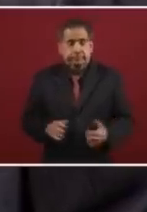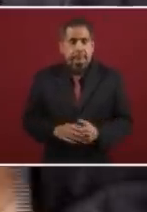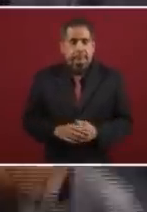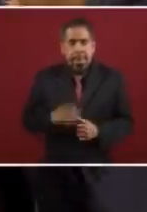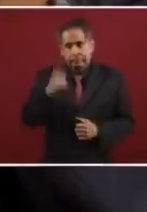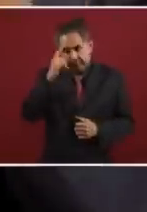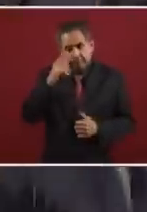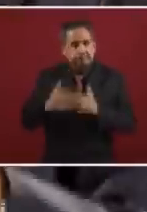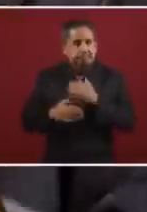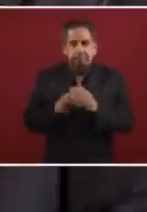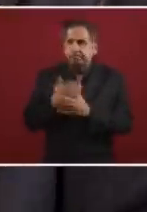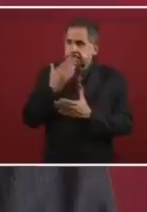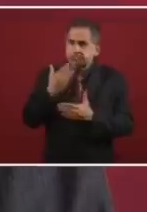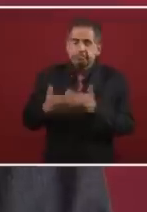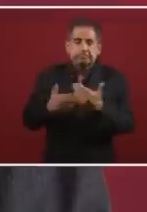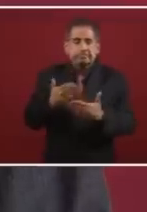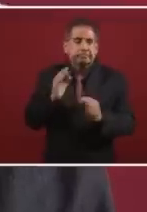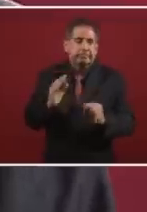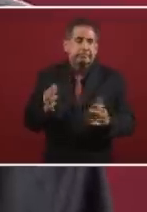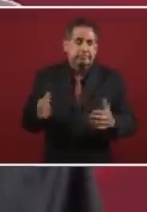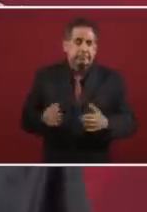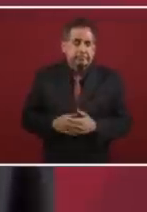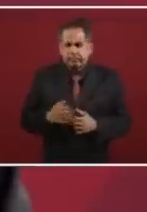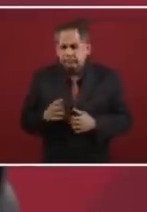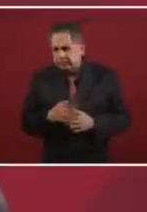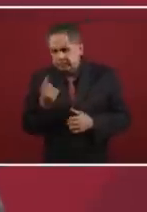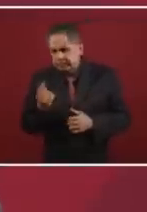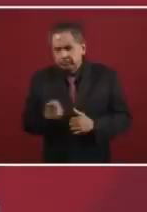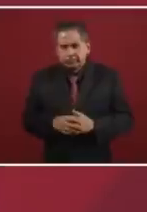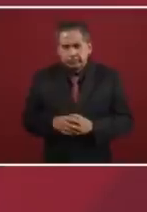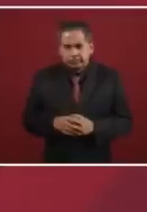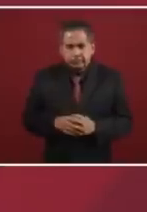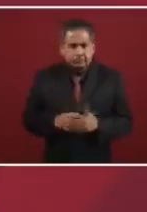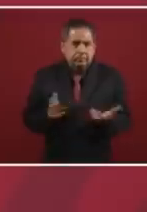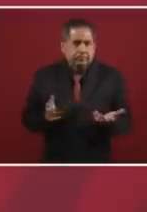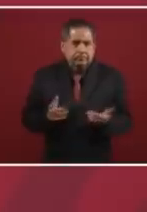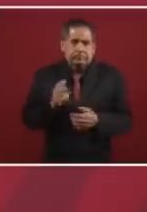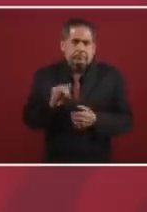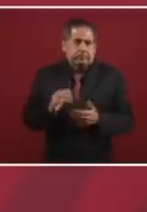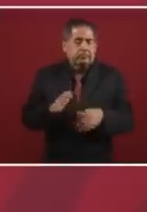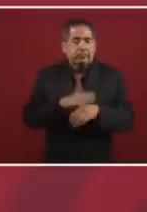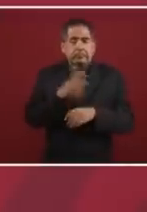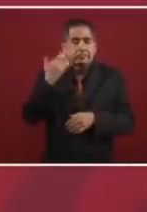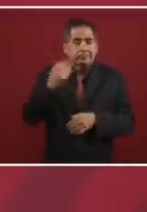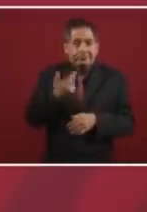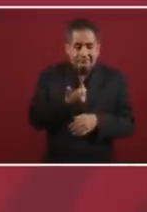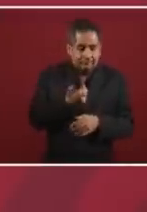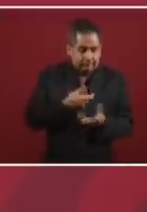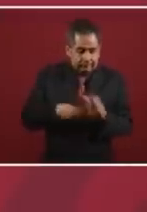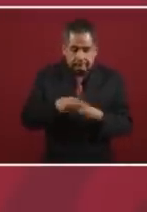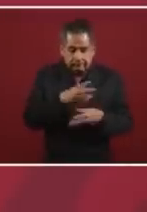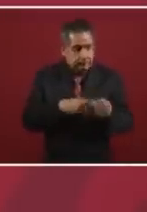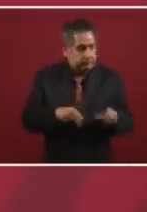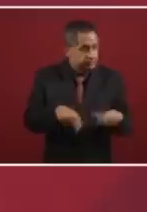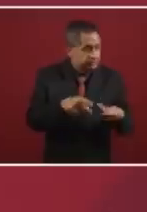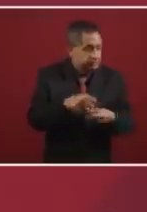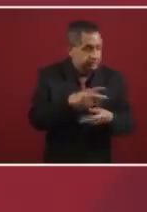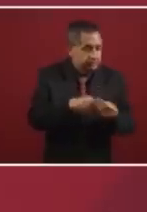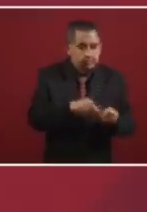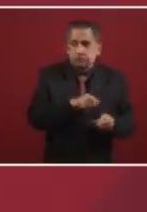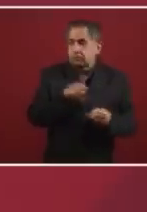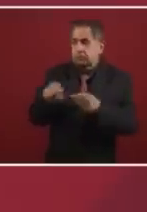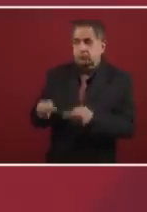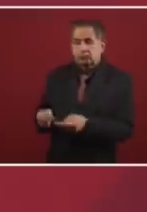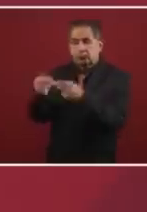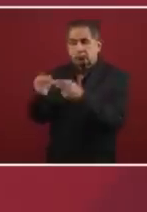para salir adelante y por qué pues sencillamente porque la economía formal se